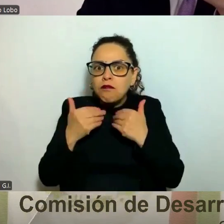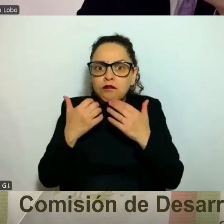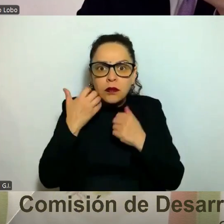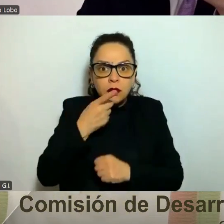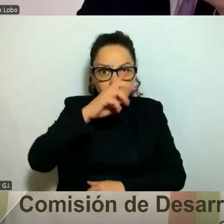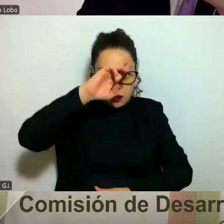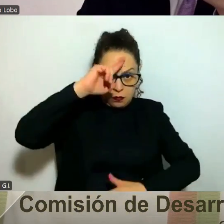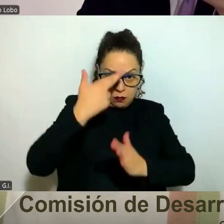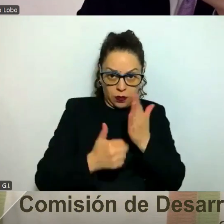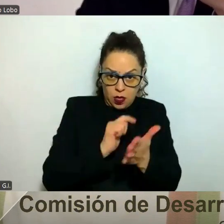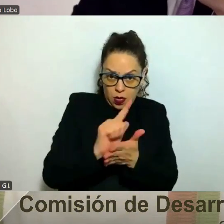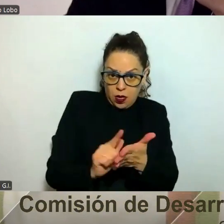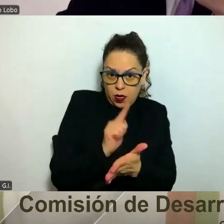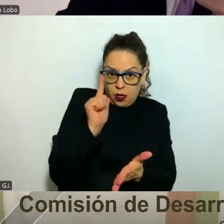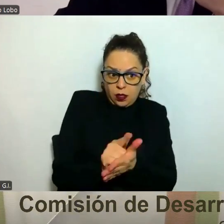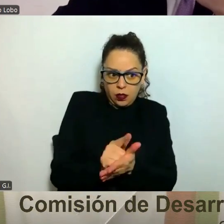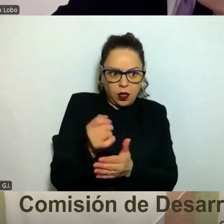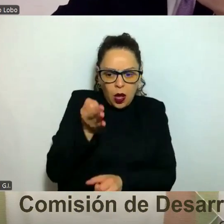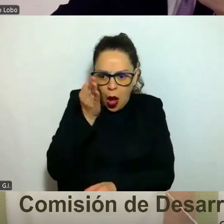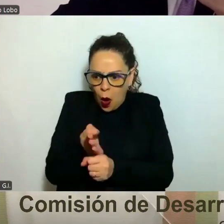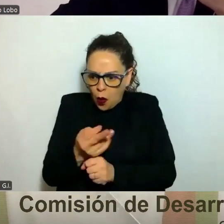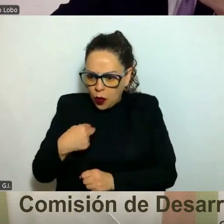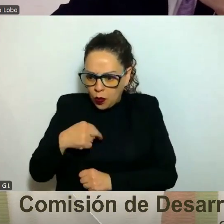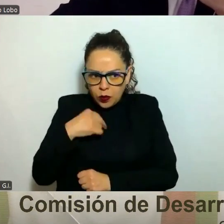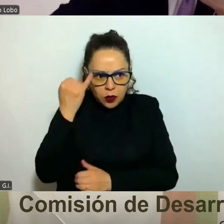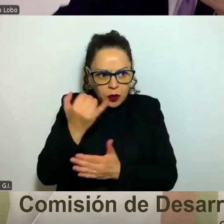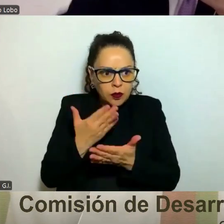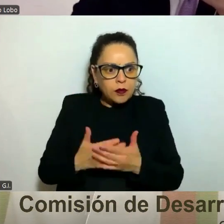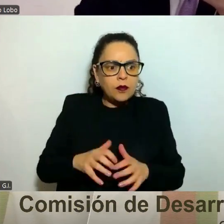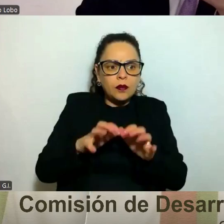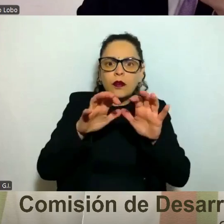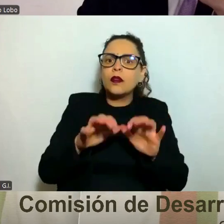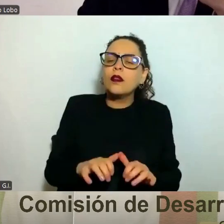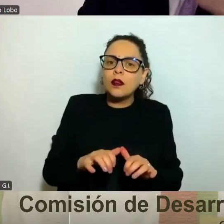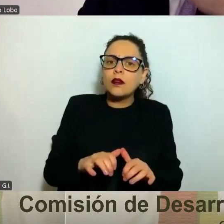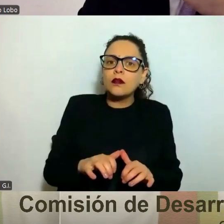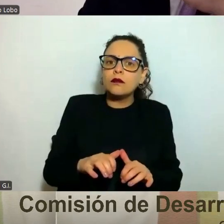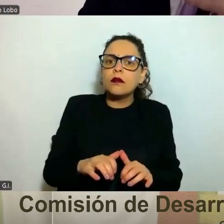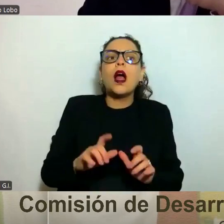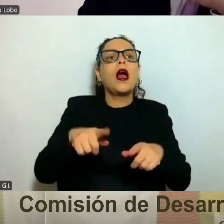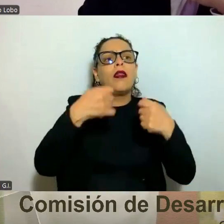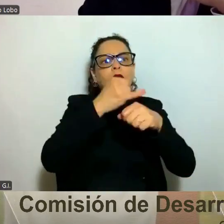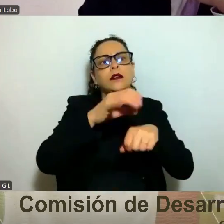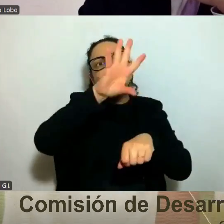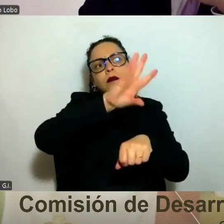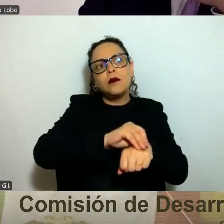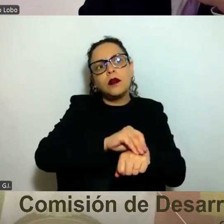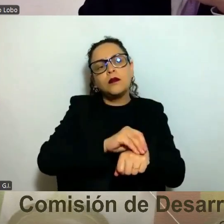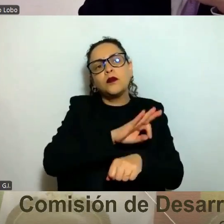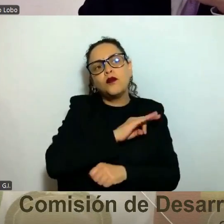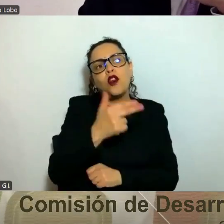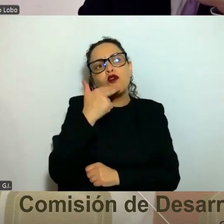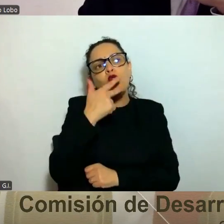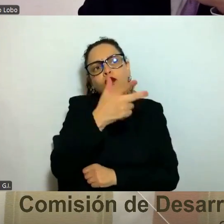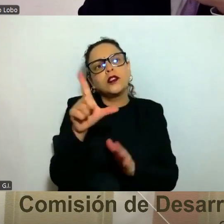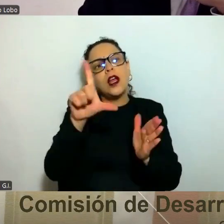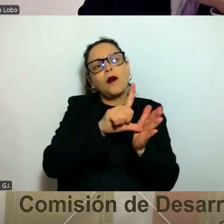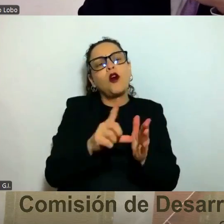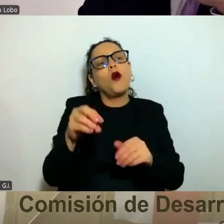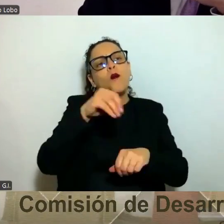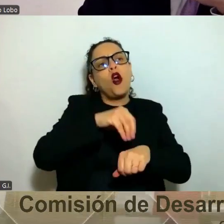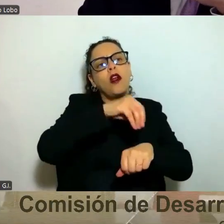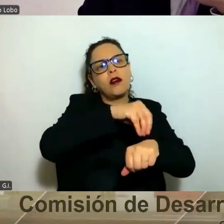este dictamen y el particular con su iniciativa es la regularización de un uso de suelo ilegal. Y a pesar de